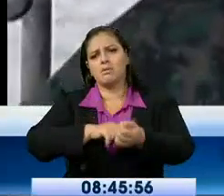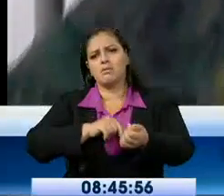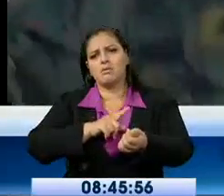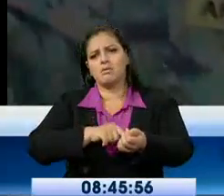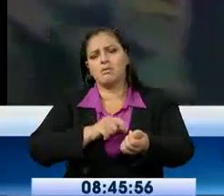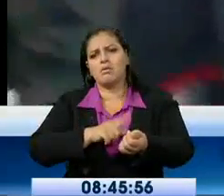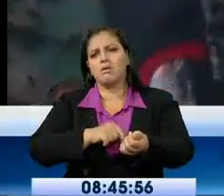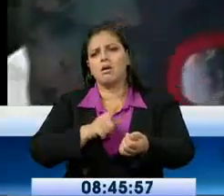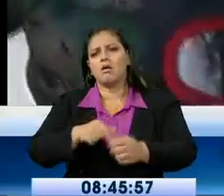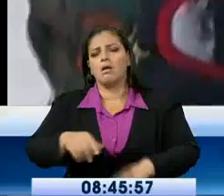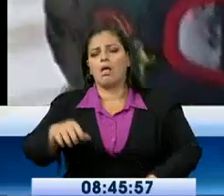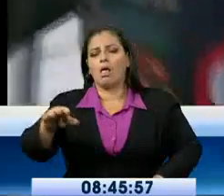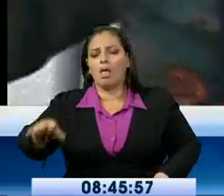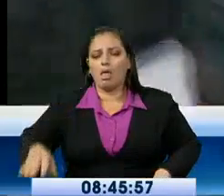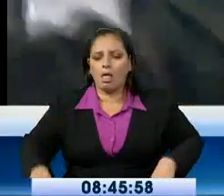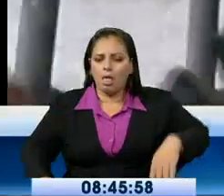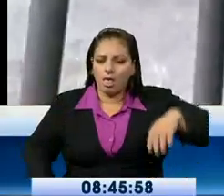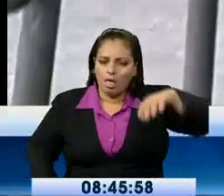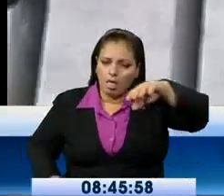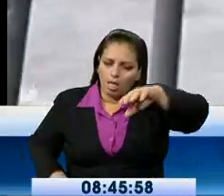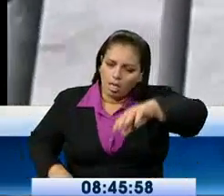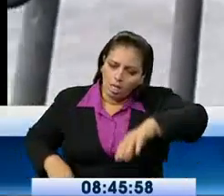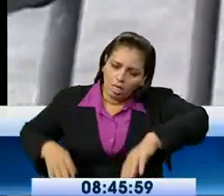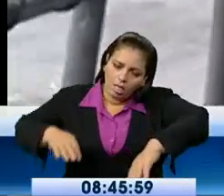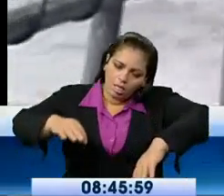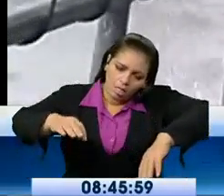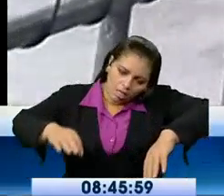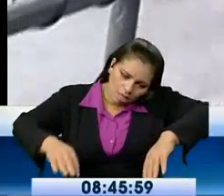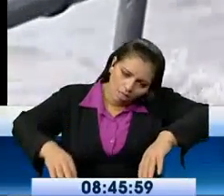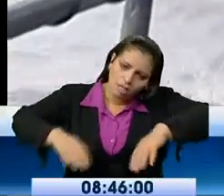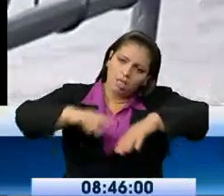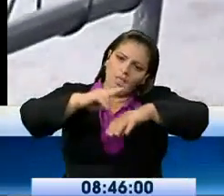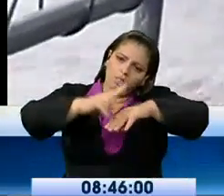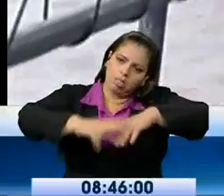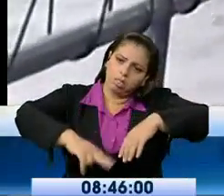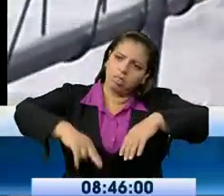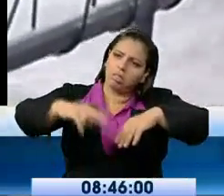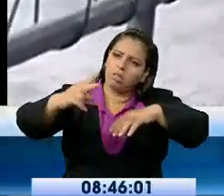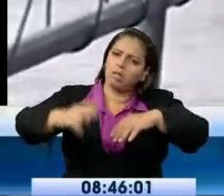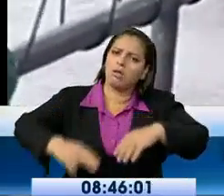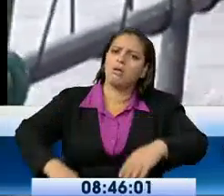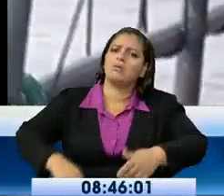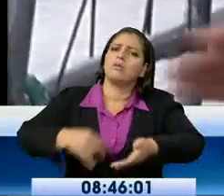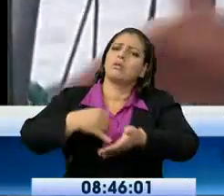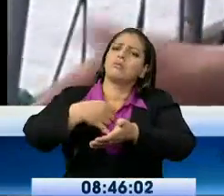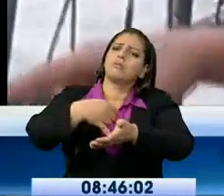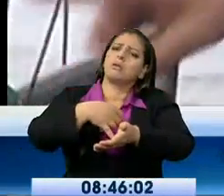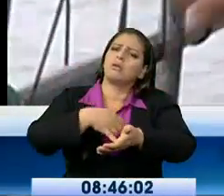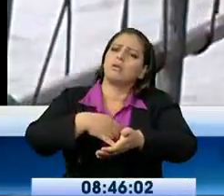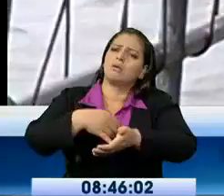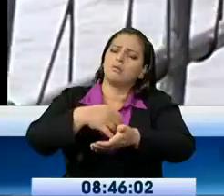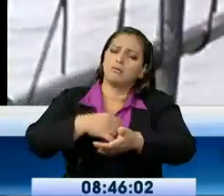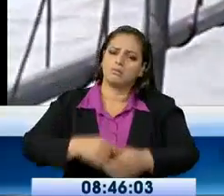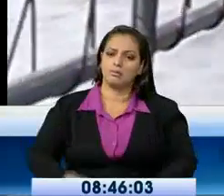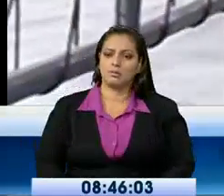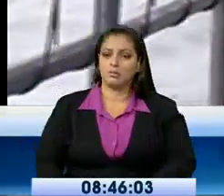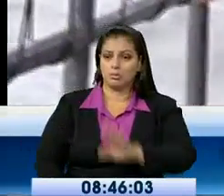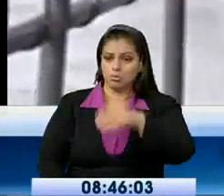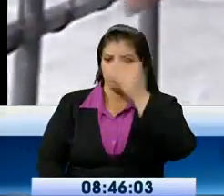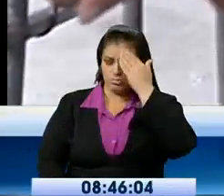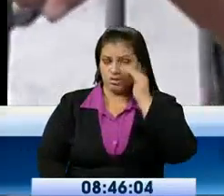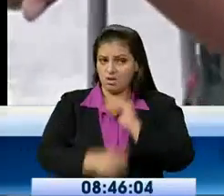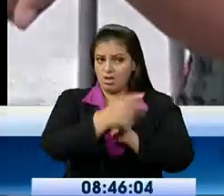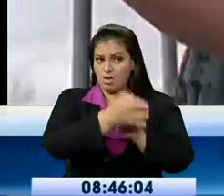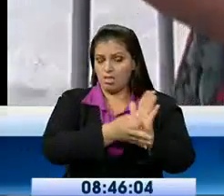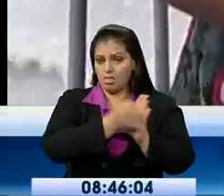se dio la alerta de que aparentemente lo habían encontrado. Sin embargo, ustedes pudieron confirmar y constatar que no se trataba de su hermano. ¿Eso permite a